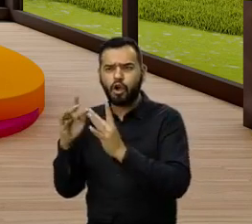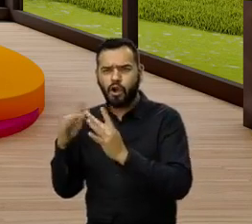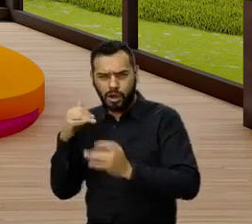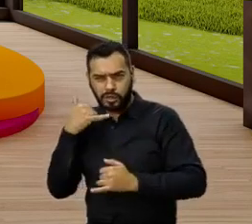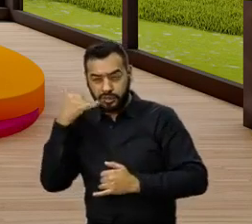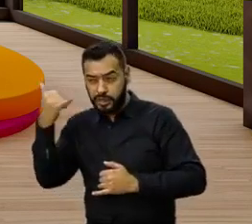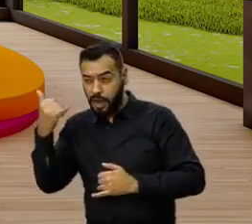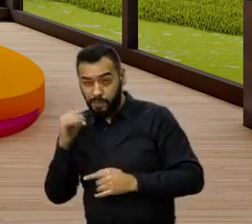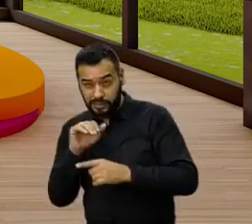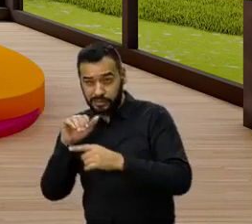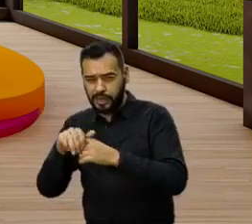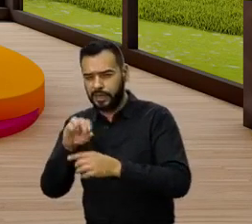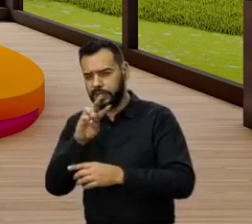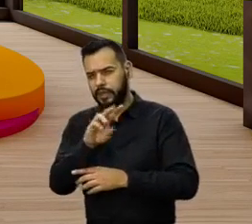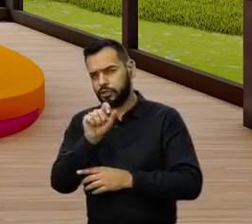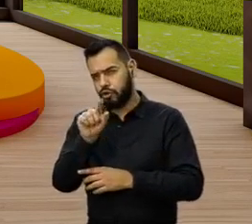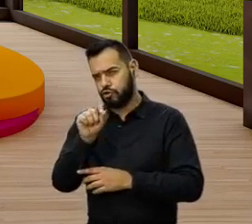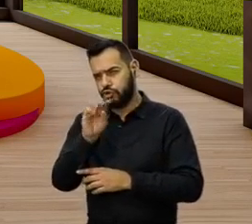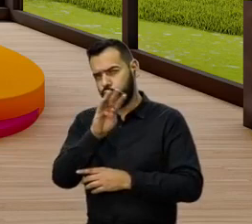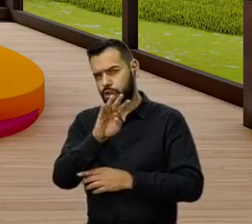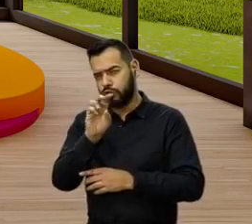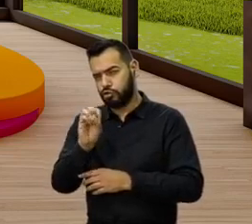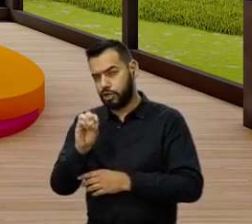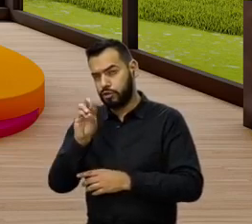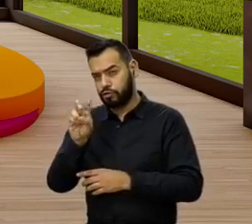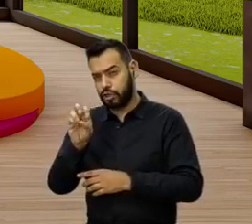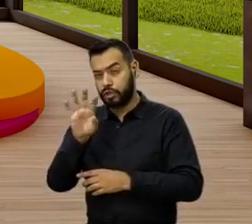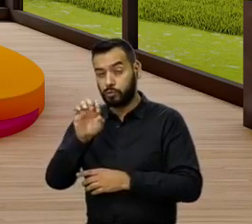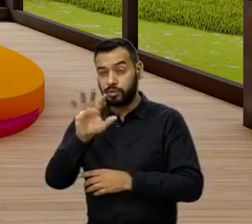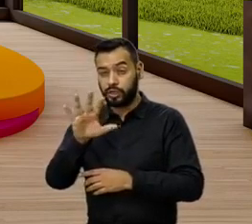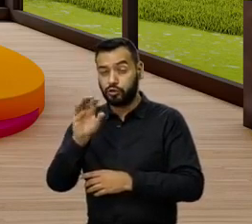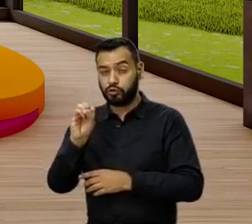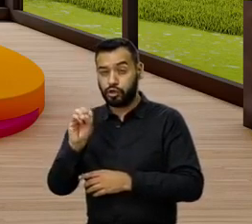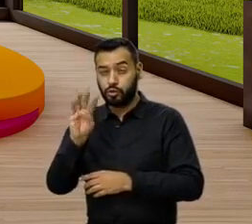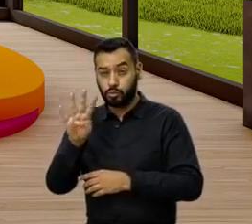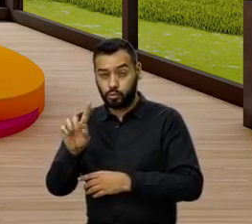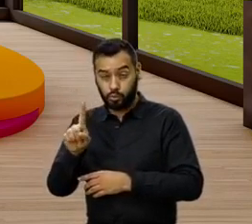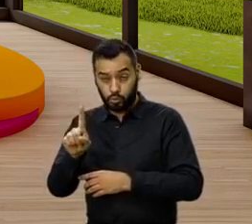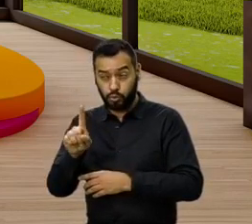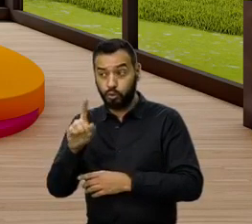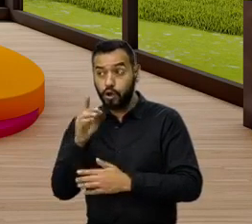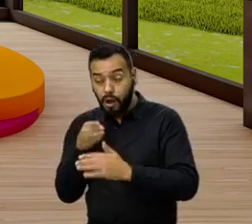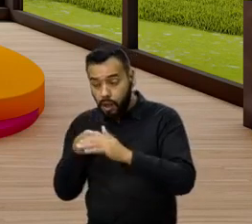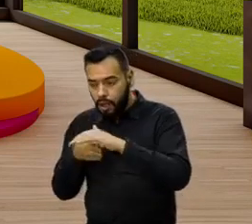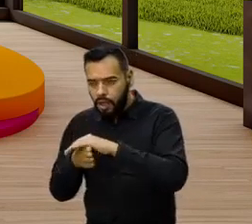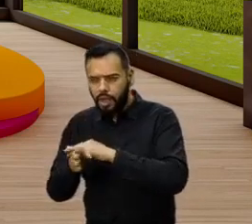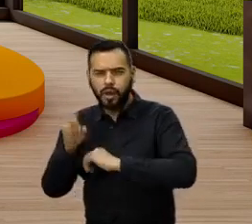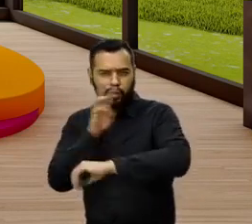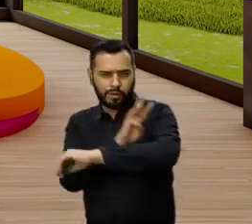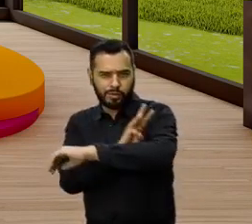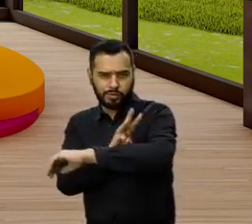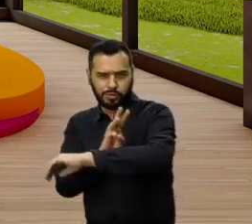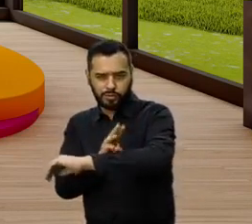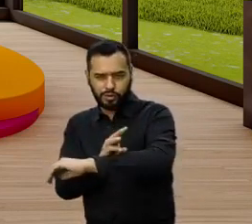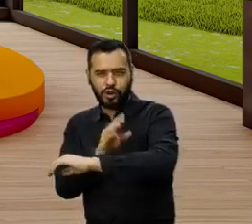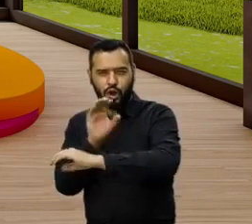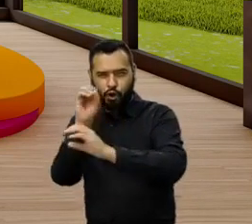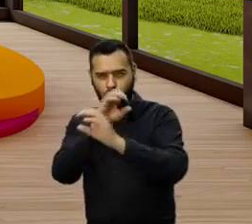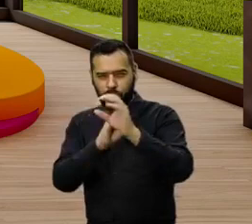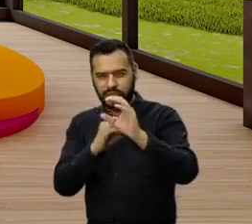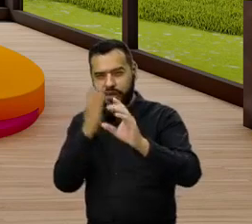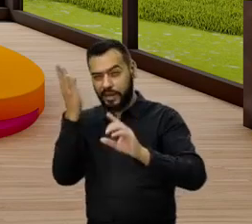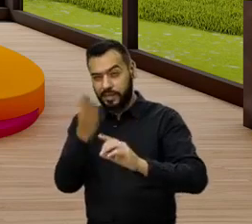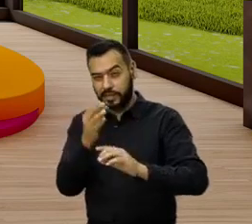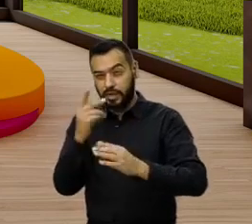a la sala de ventas al 311 407 95 41 o si no ingresan a la página web de compensar es las proyectos